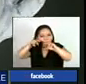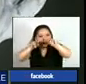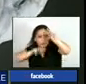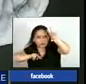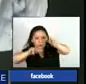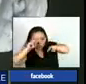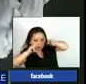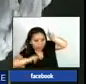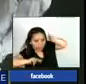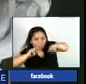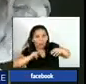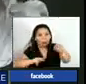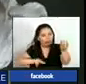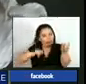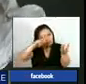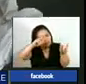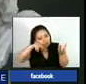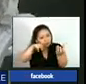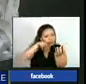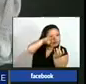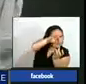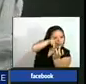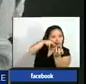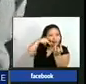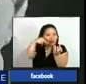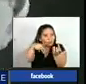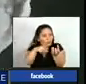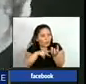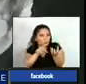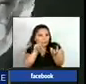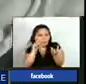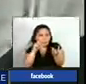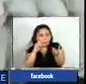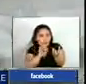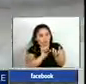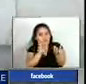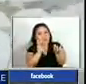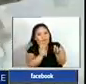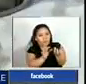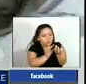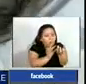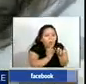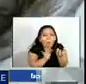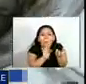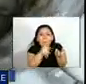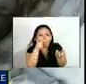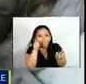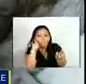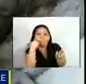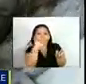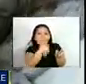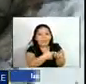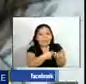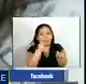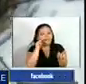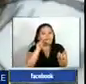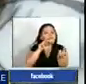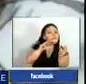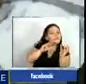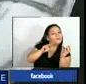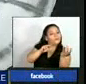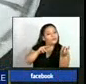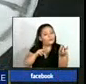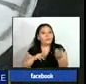desde todos sus lados y perspectivas. Hacer un zoom no disminuye la resolución, sino que revela aún más detalle.